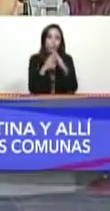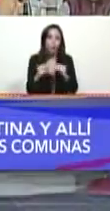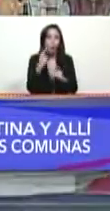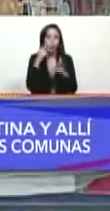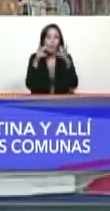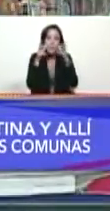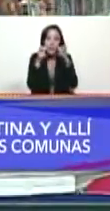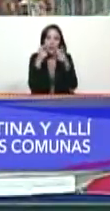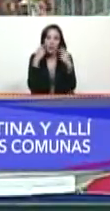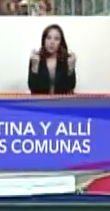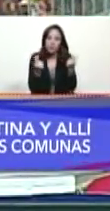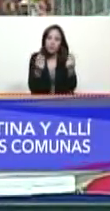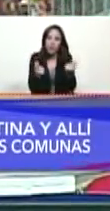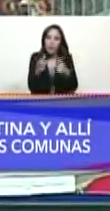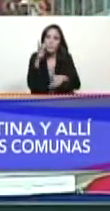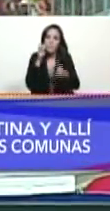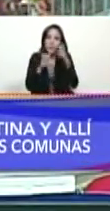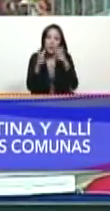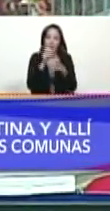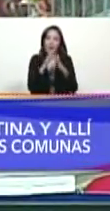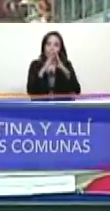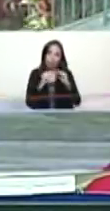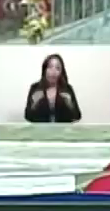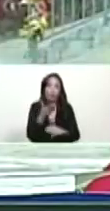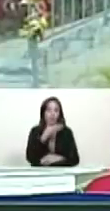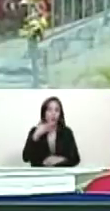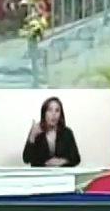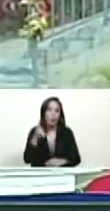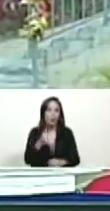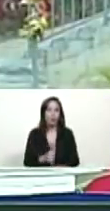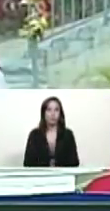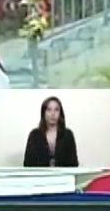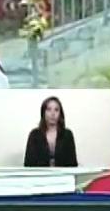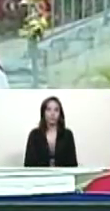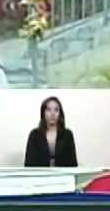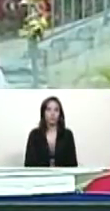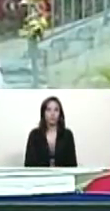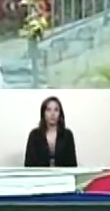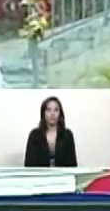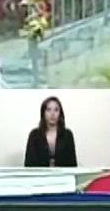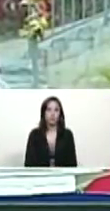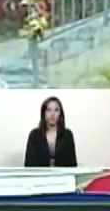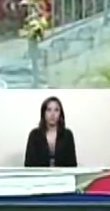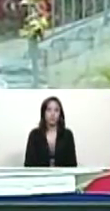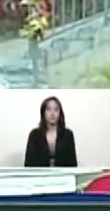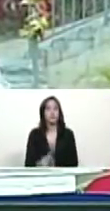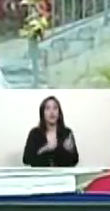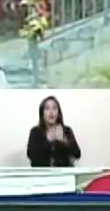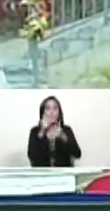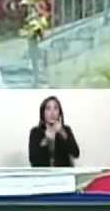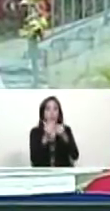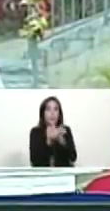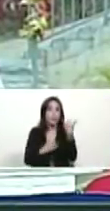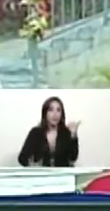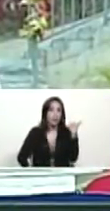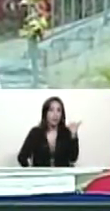oído, oído, oído, oído. Vicepresidente Ejecutivo, usted tiene las